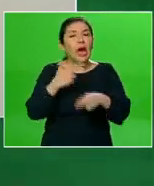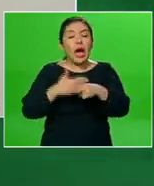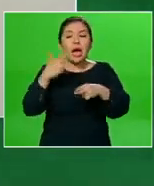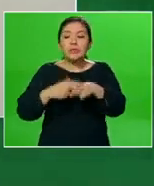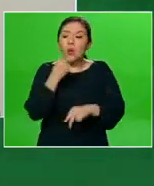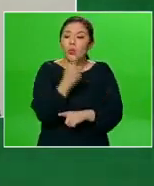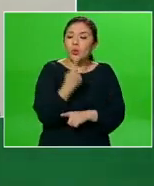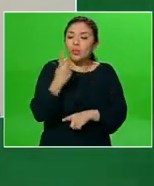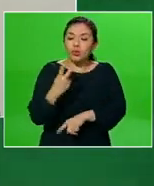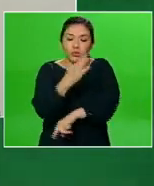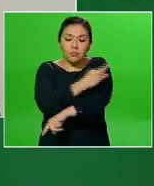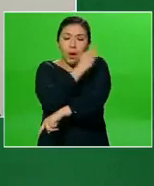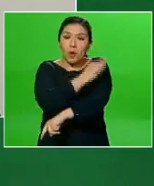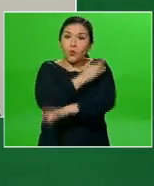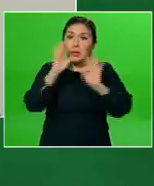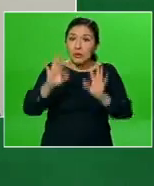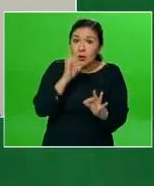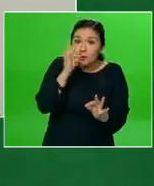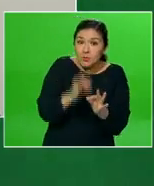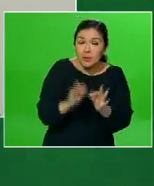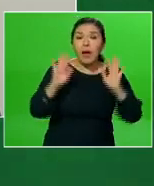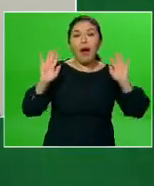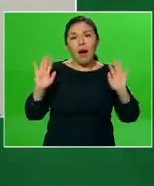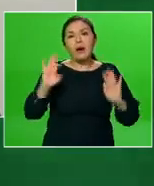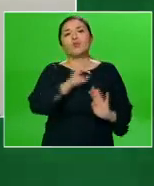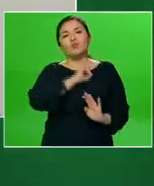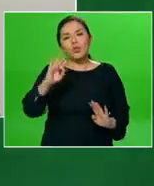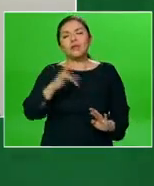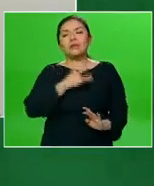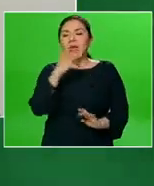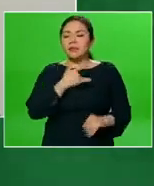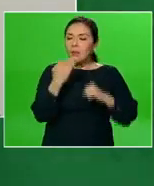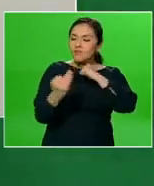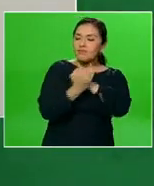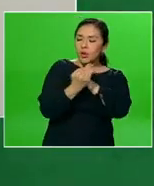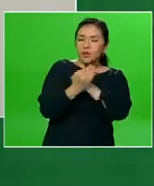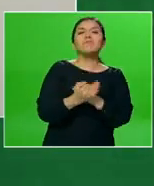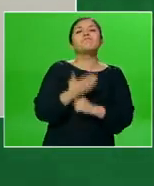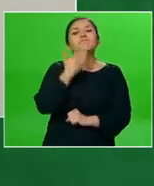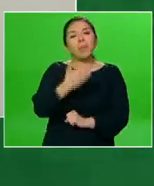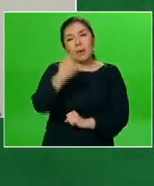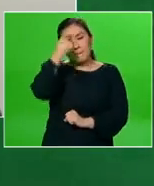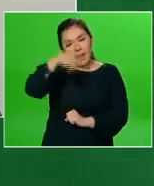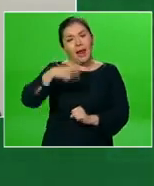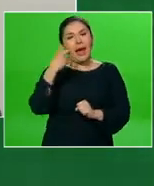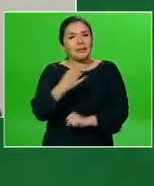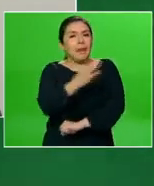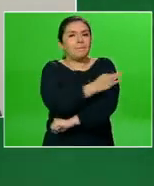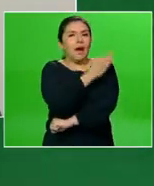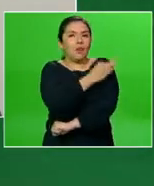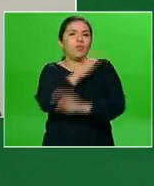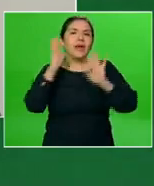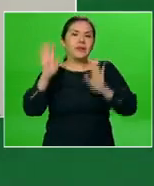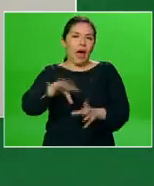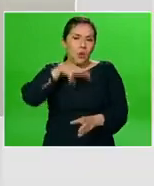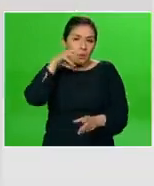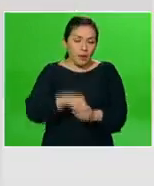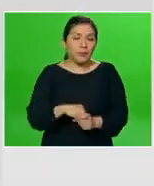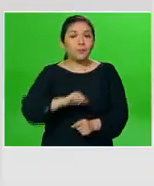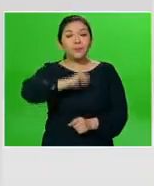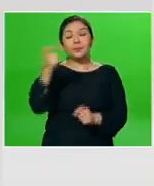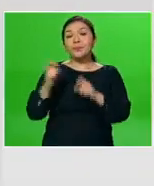podamos hablar recién de protección lograda para efectos de la vacuna si vemos en la siguiente